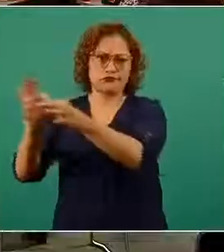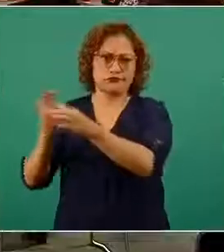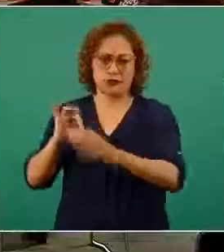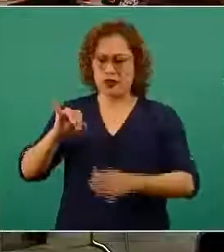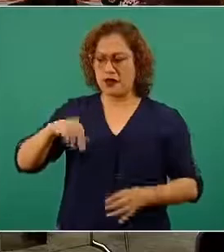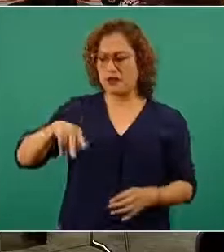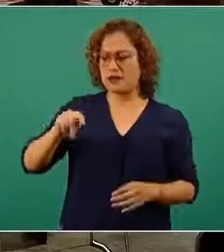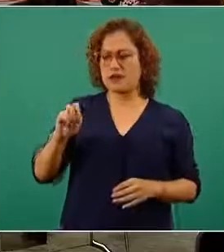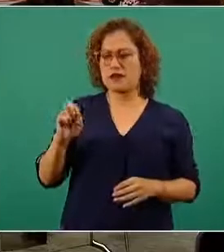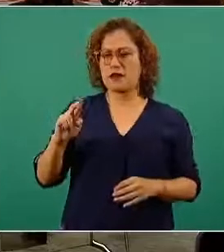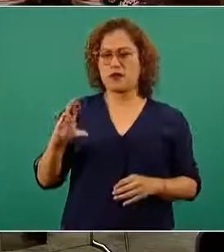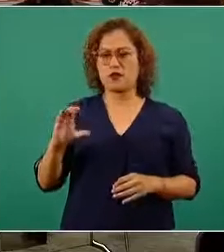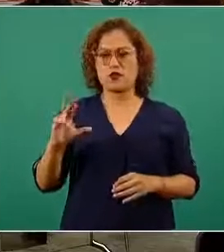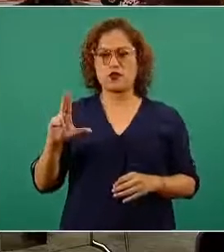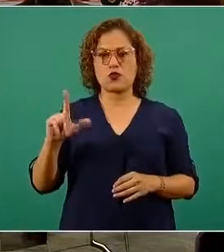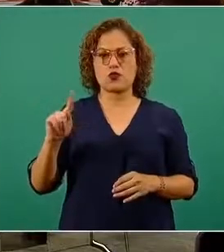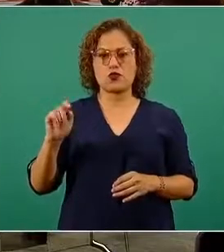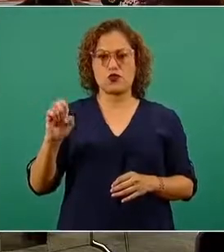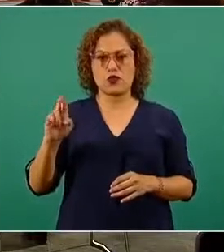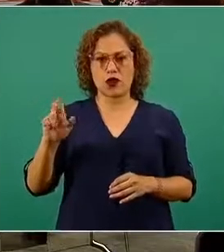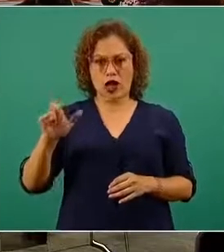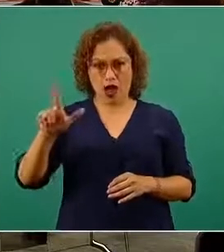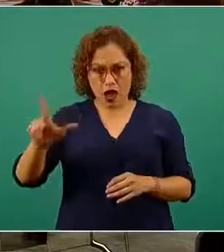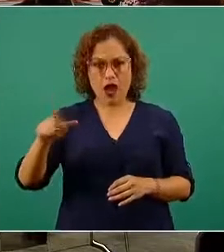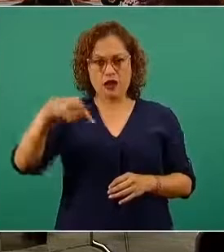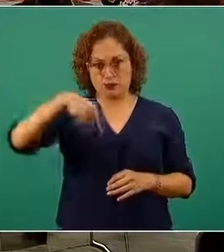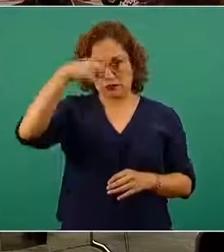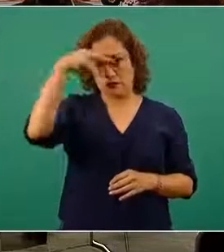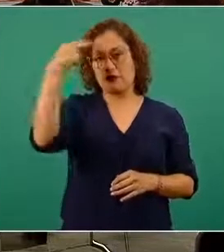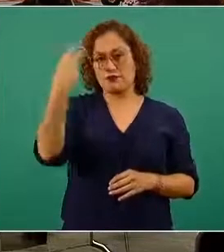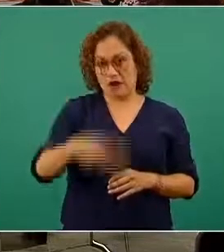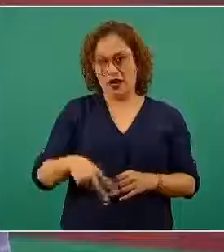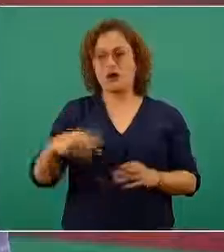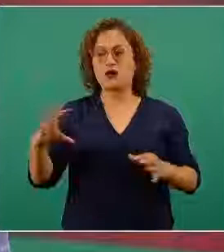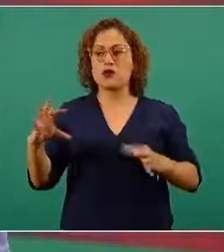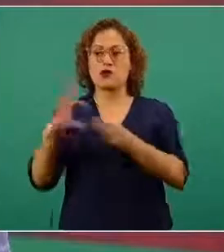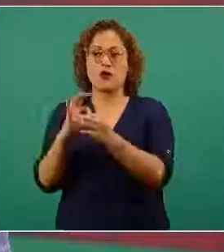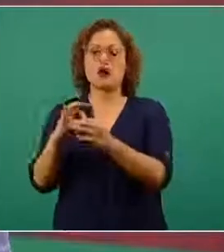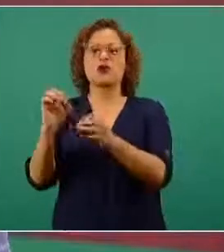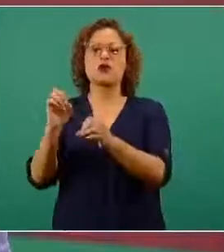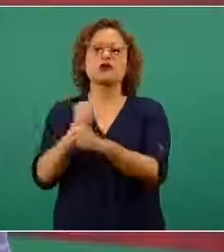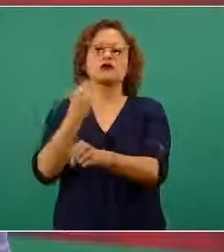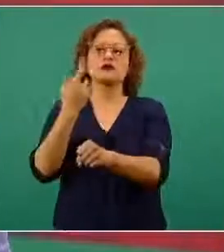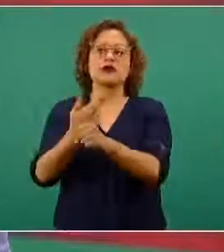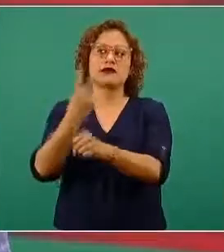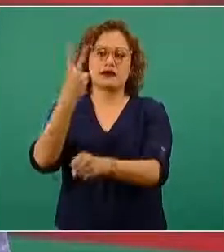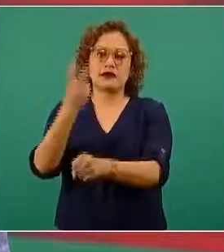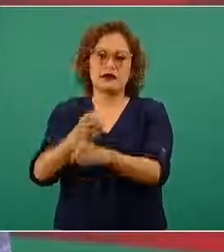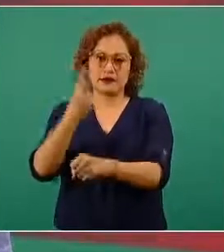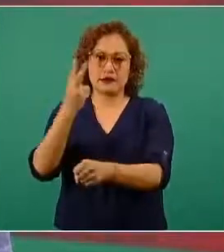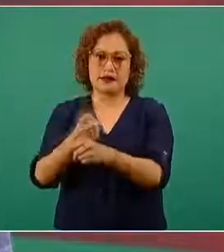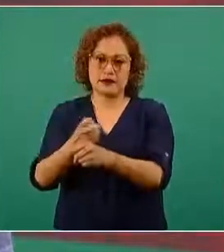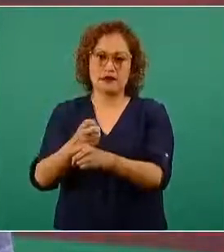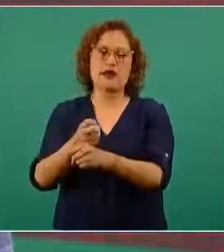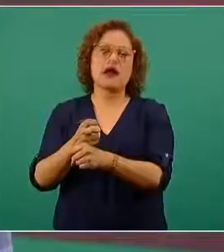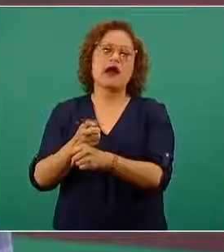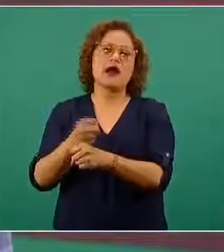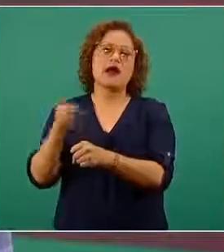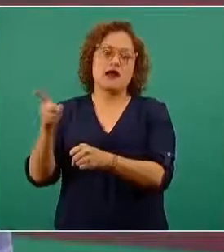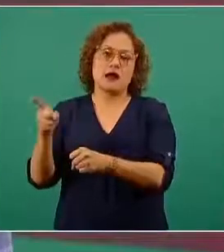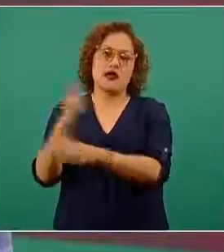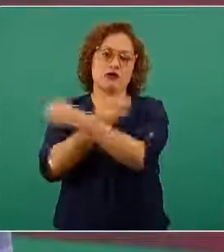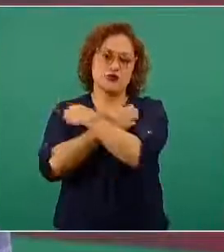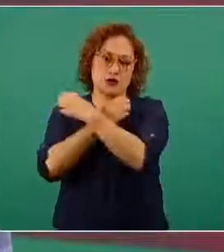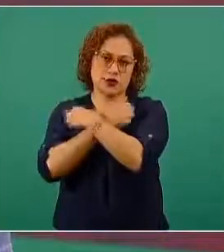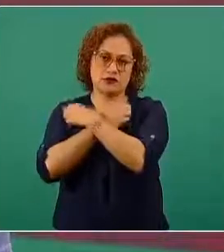interculturales y la Subsecretaría de Educación Superior, a cargo del doctor Luciano Concheiro, y